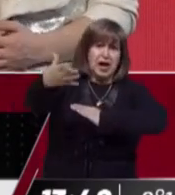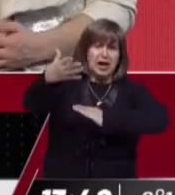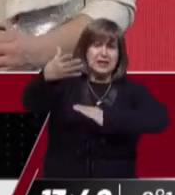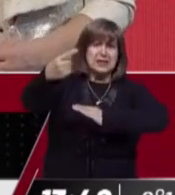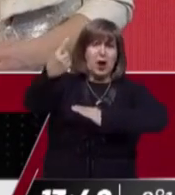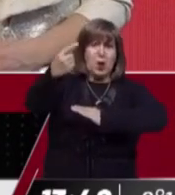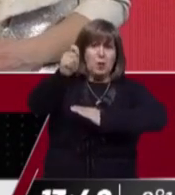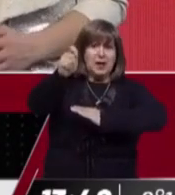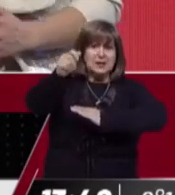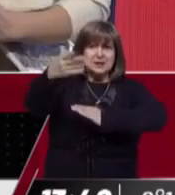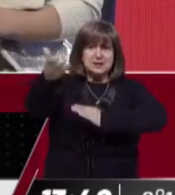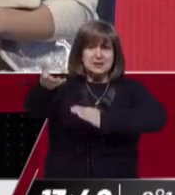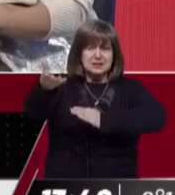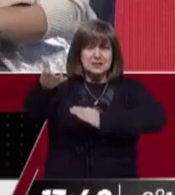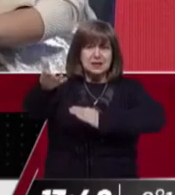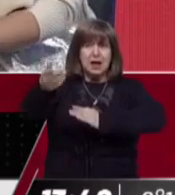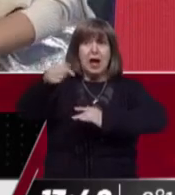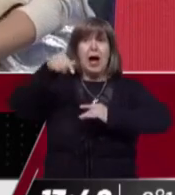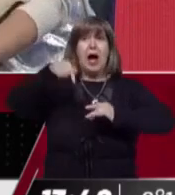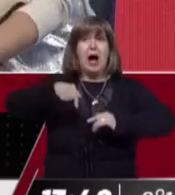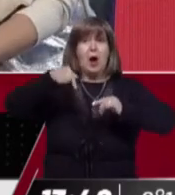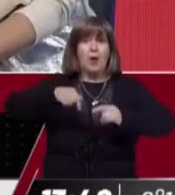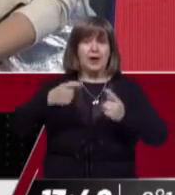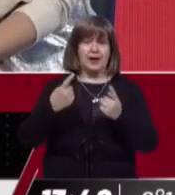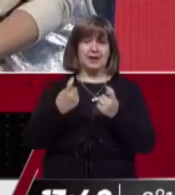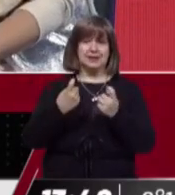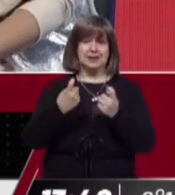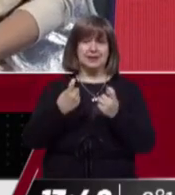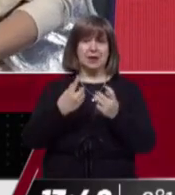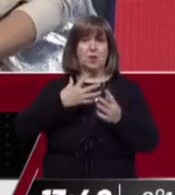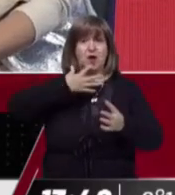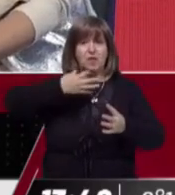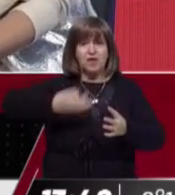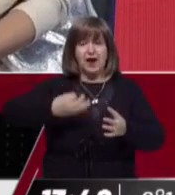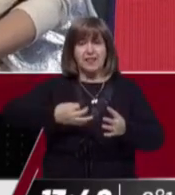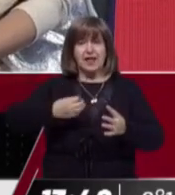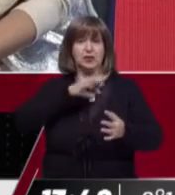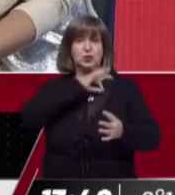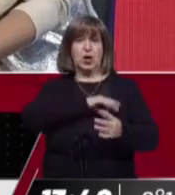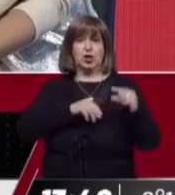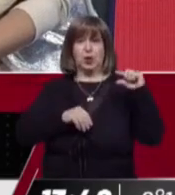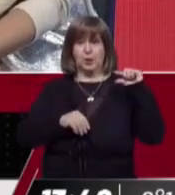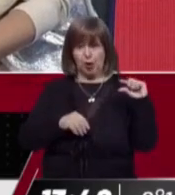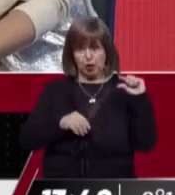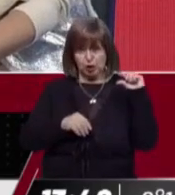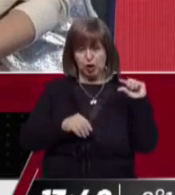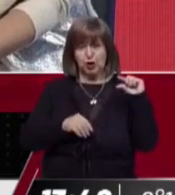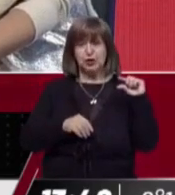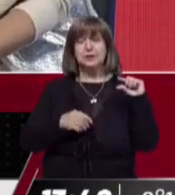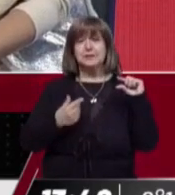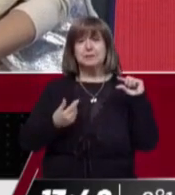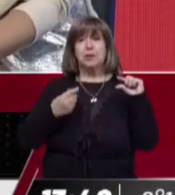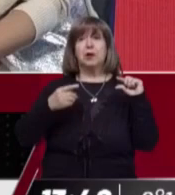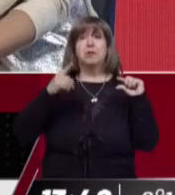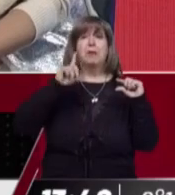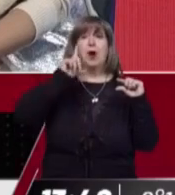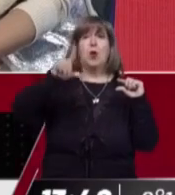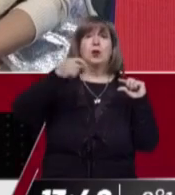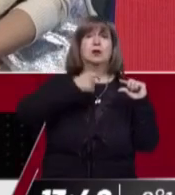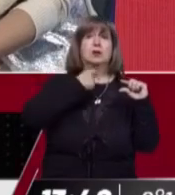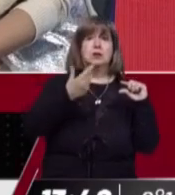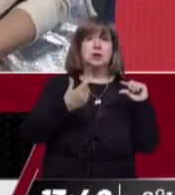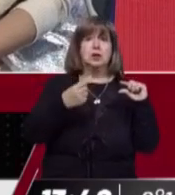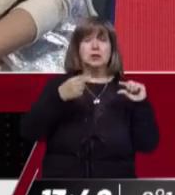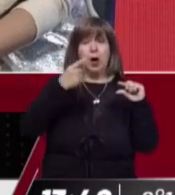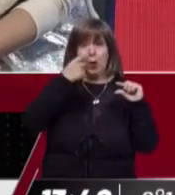con una realidad angustiante en este momento Sí nosotros tenemos una paritaria Un aumento salarial hasta el mes de